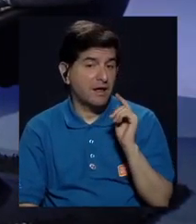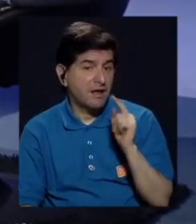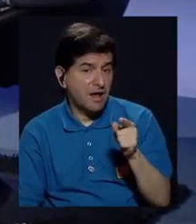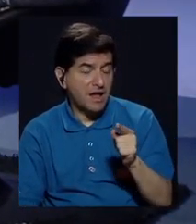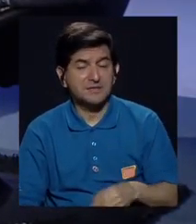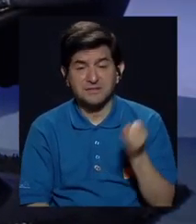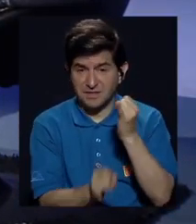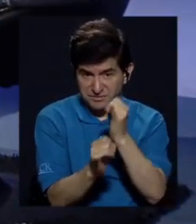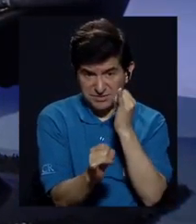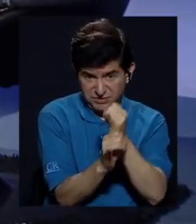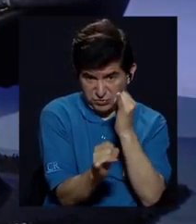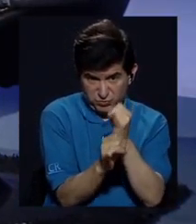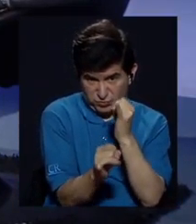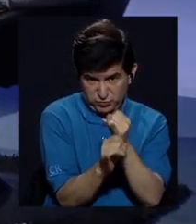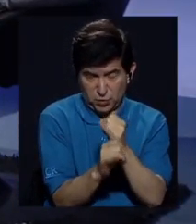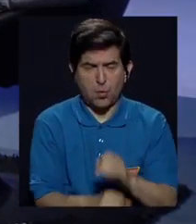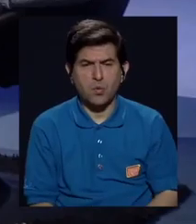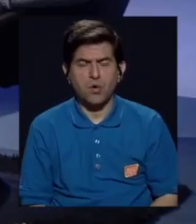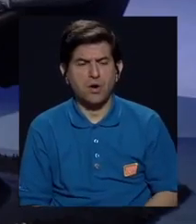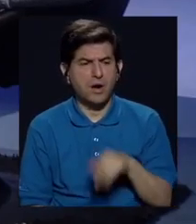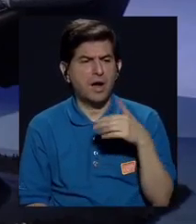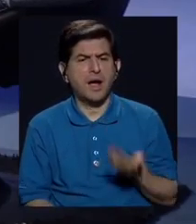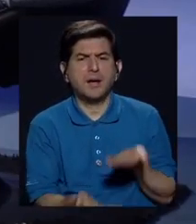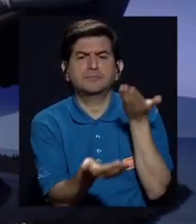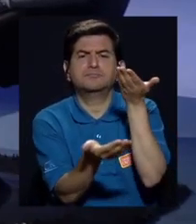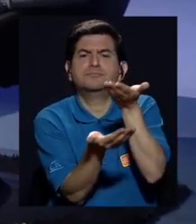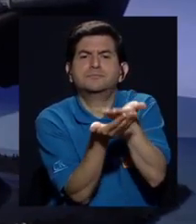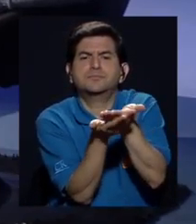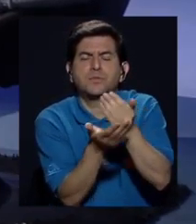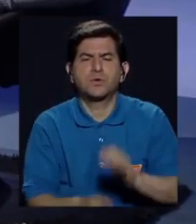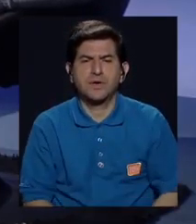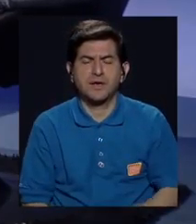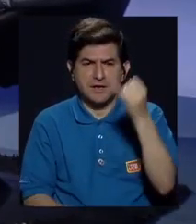Esta institución a ella le va a proporcionar